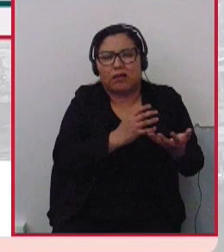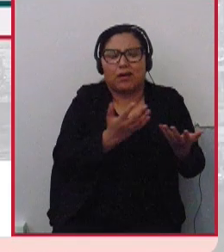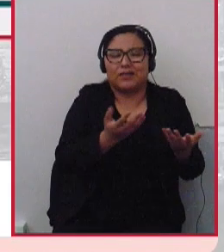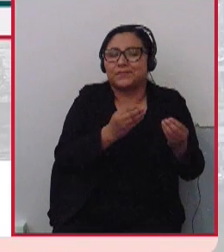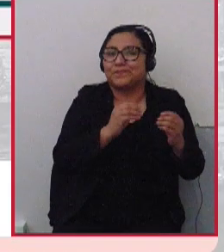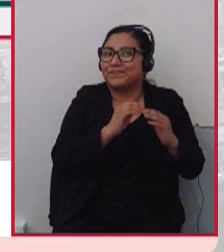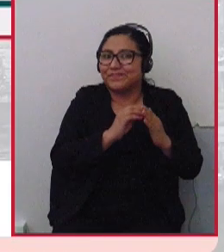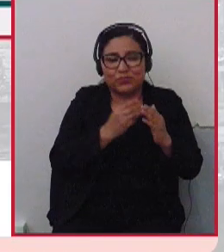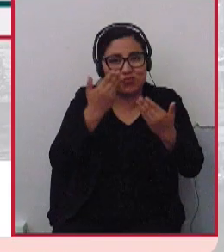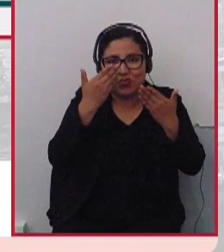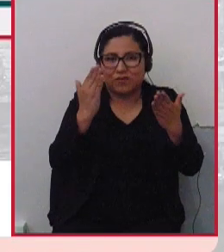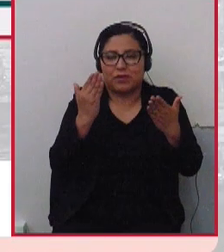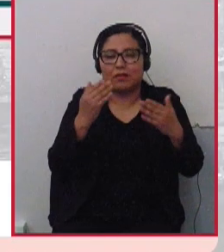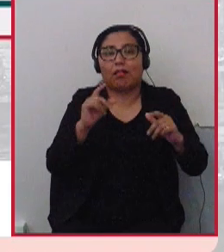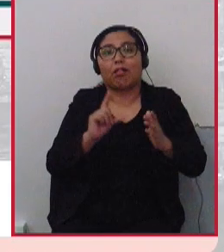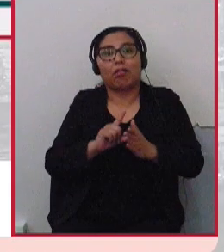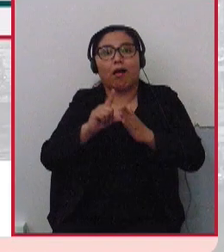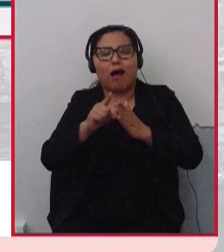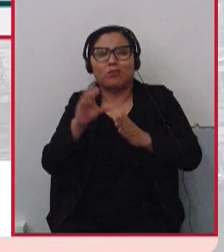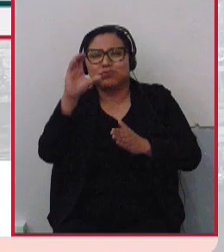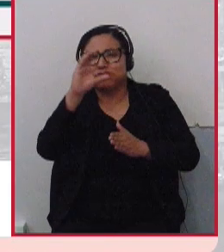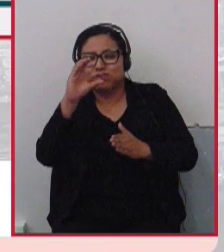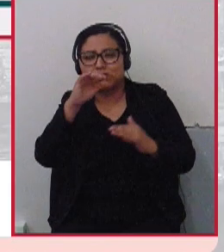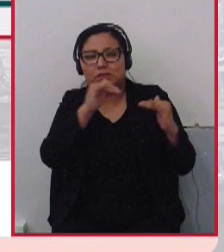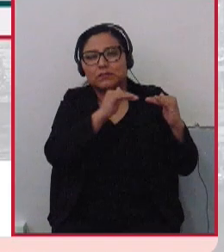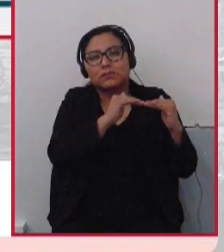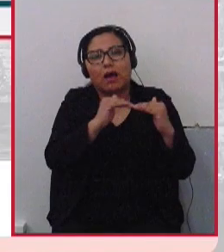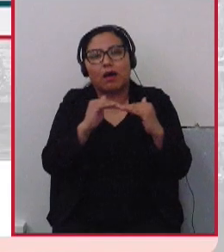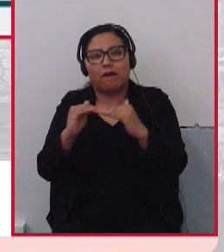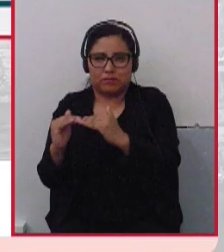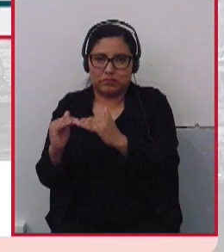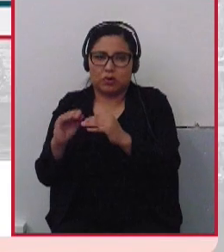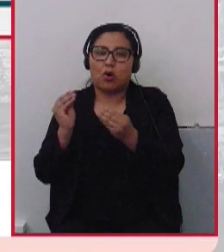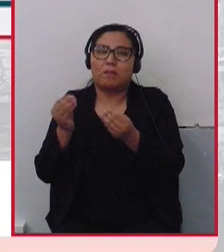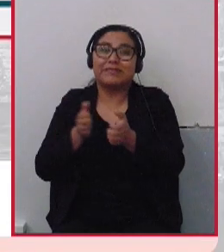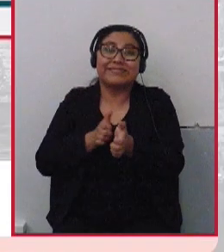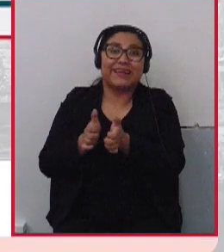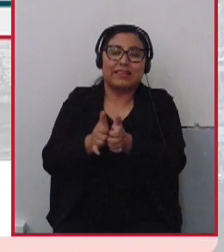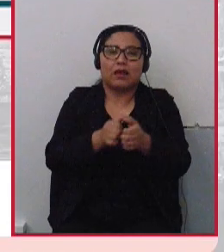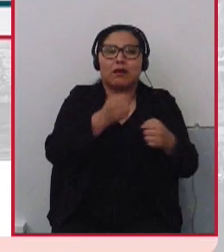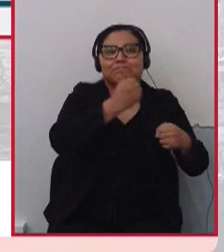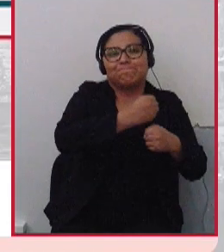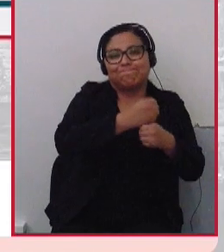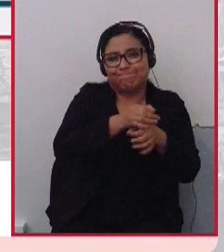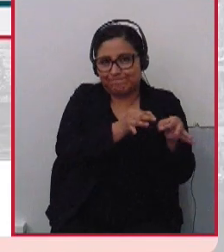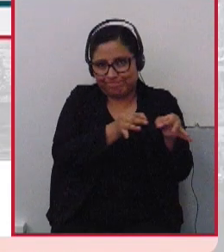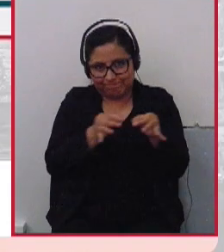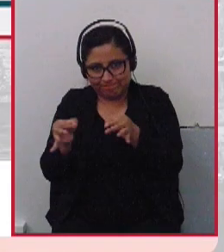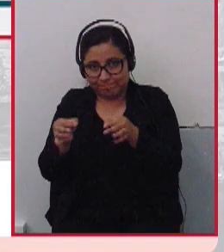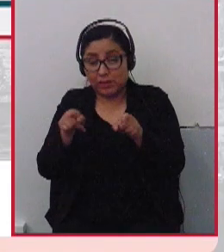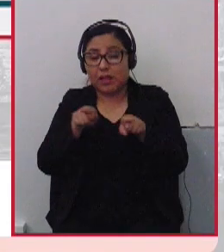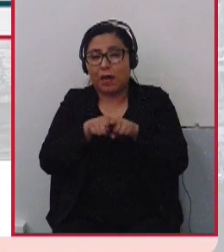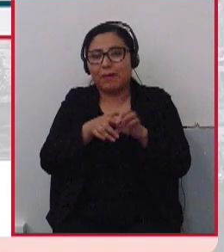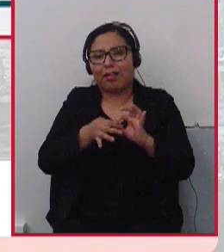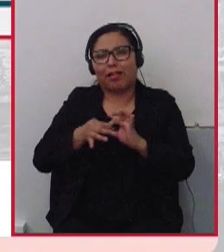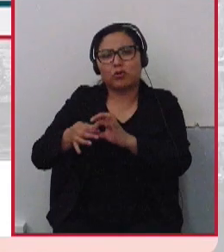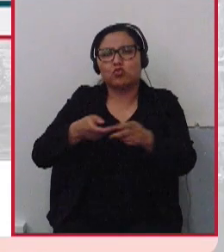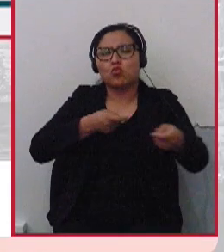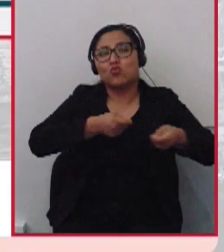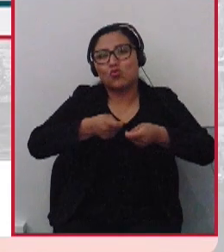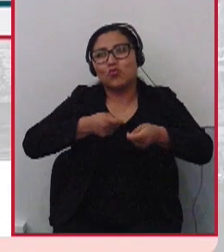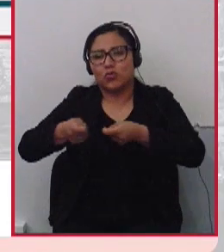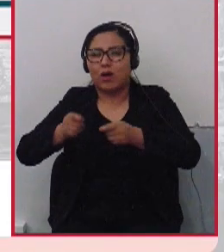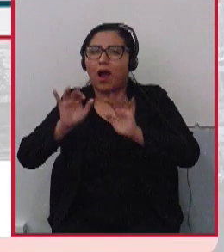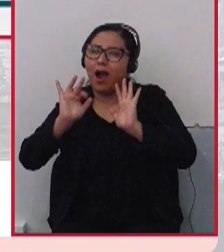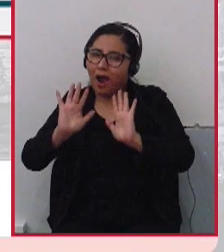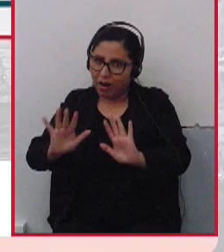Luego de esto, buscar la estabilización con una estrategia operacional, los ajustes de los lazos de control. Dentro de un